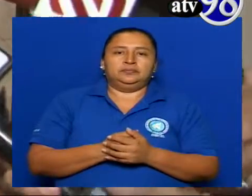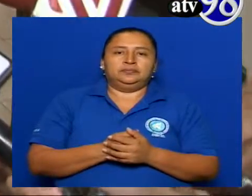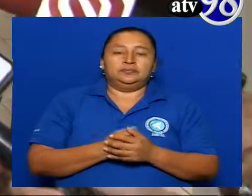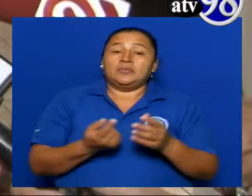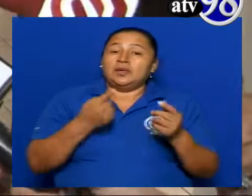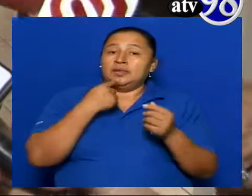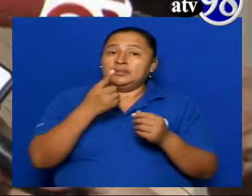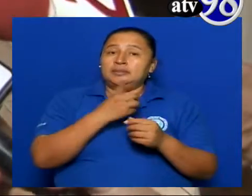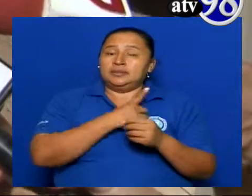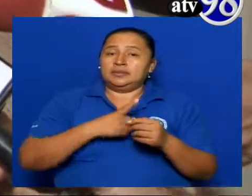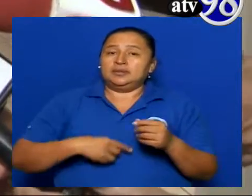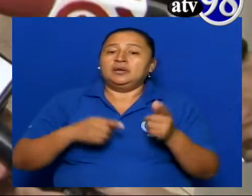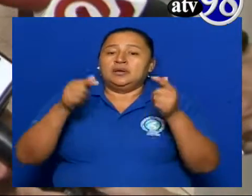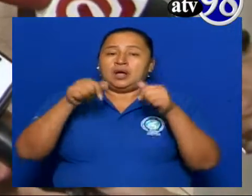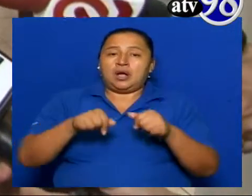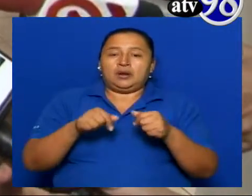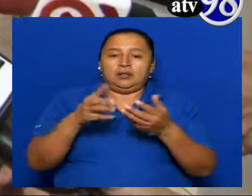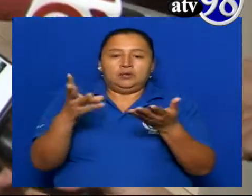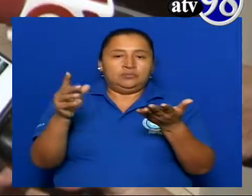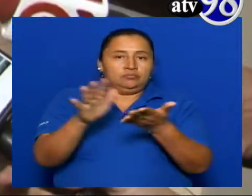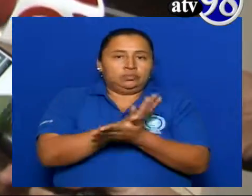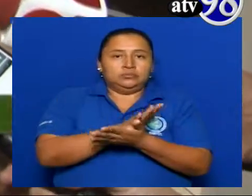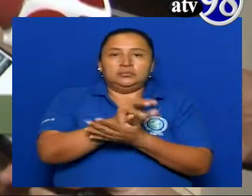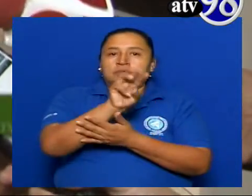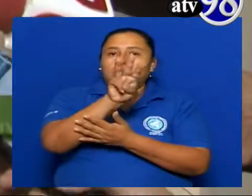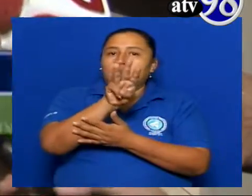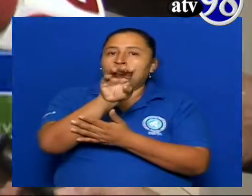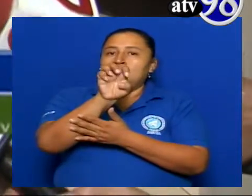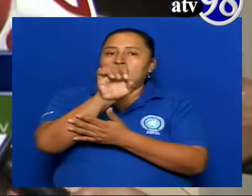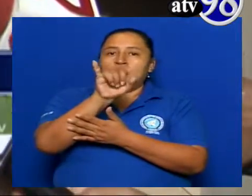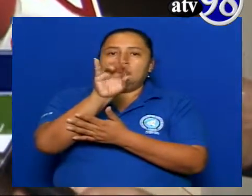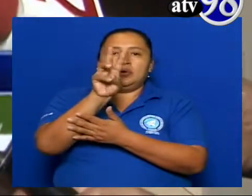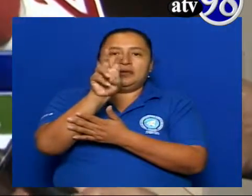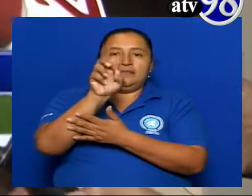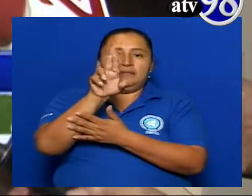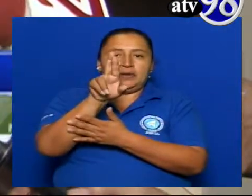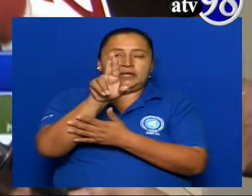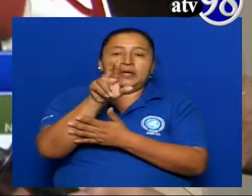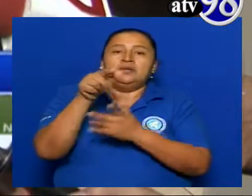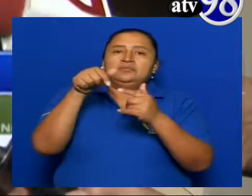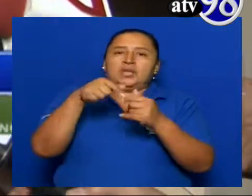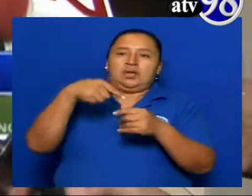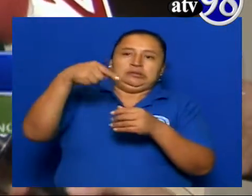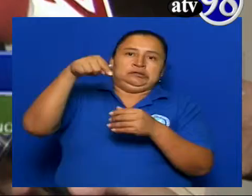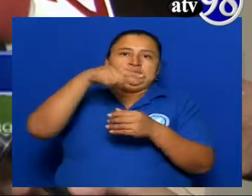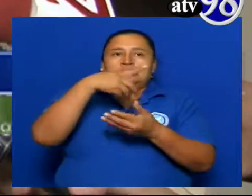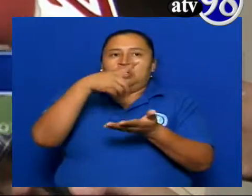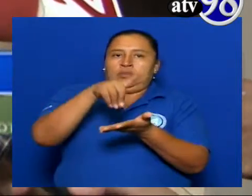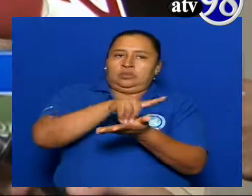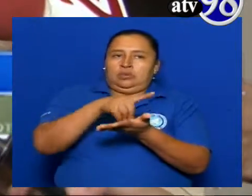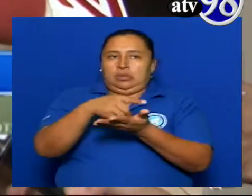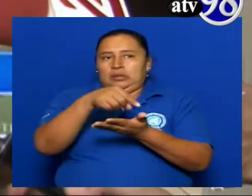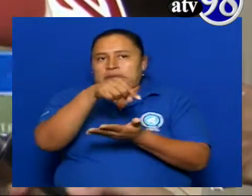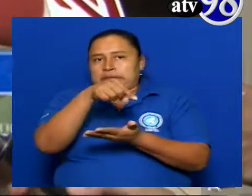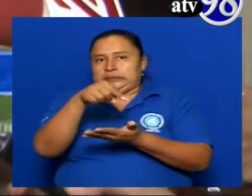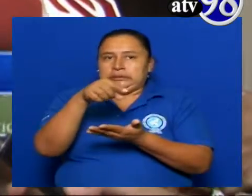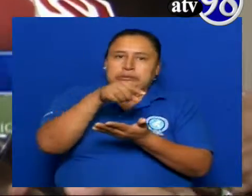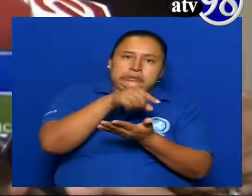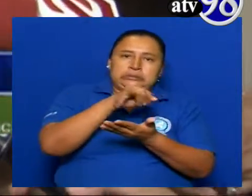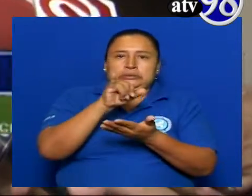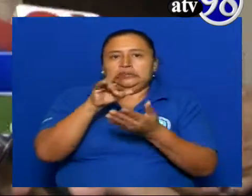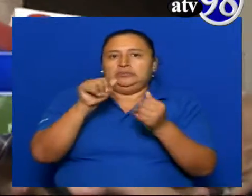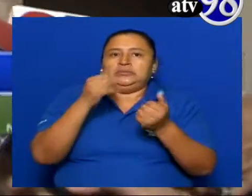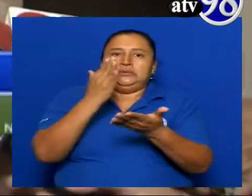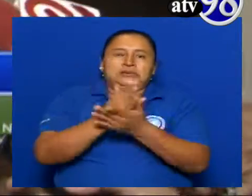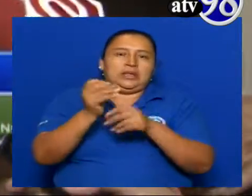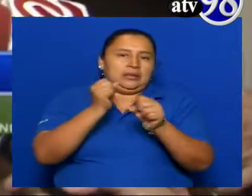esta eliminación del waiver, ya no existe esa espada de Damocles o ese condicionamiento anual que existía, y